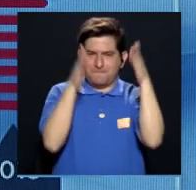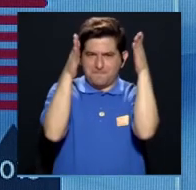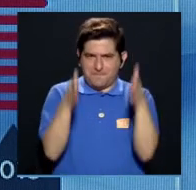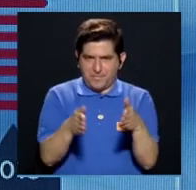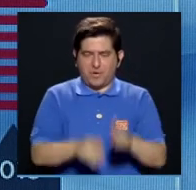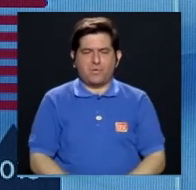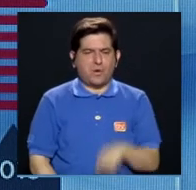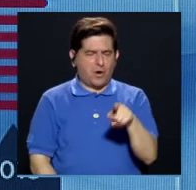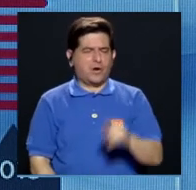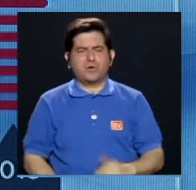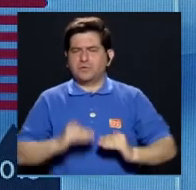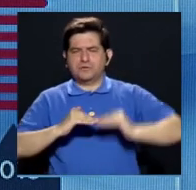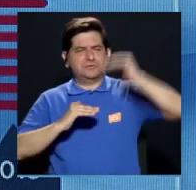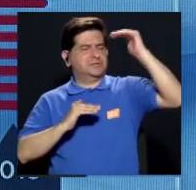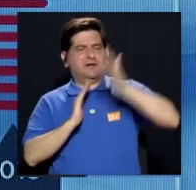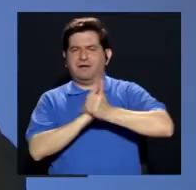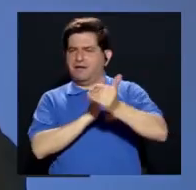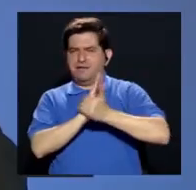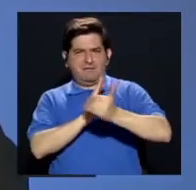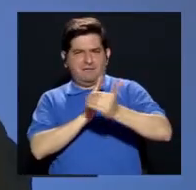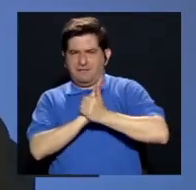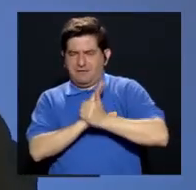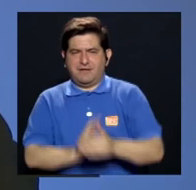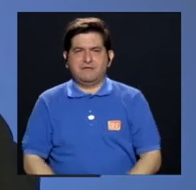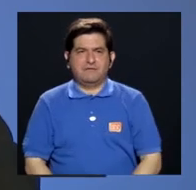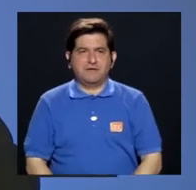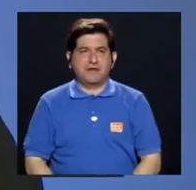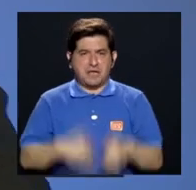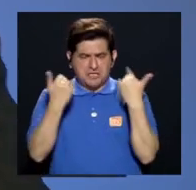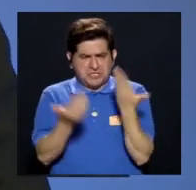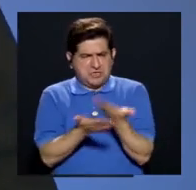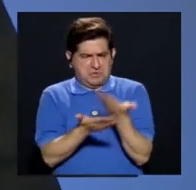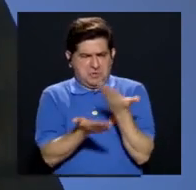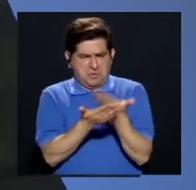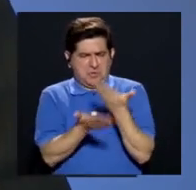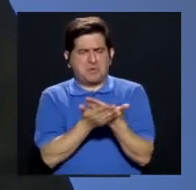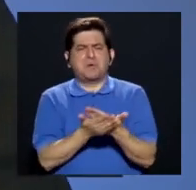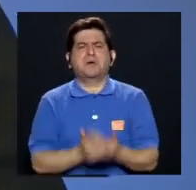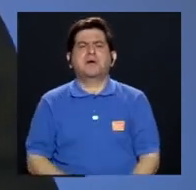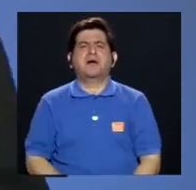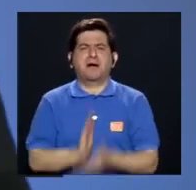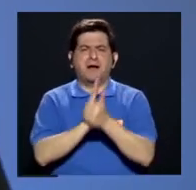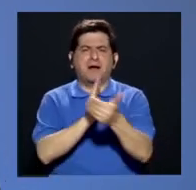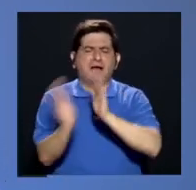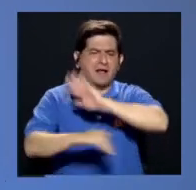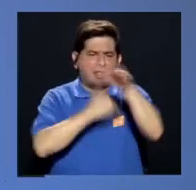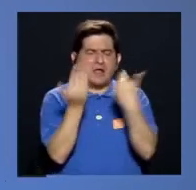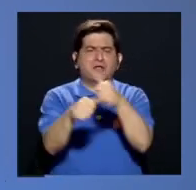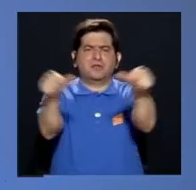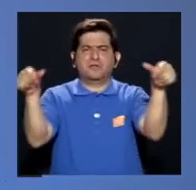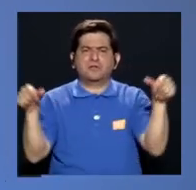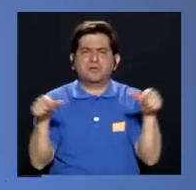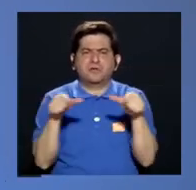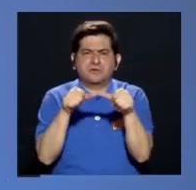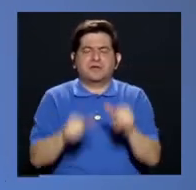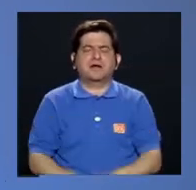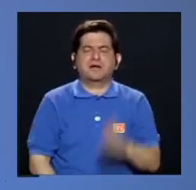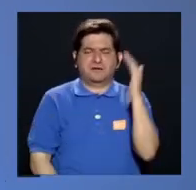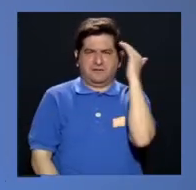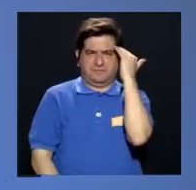profesionales altamente capaces, con demostradas habilidades en todos los campos